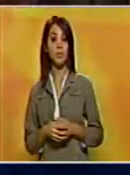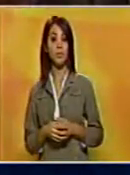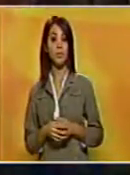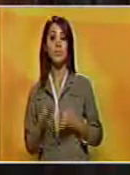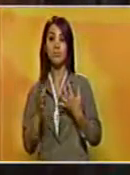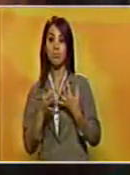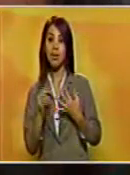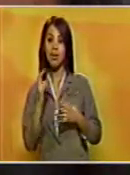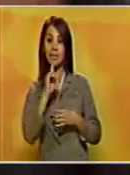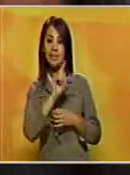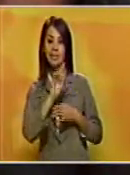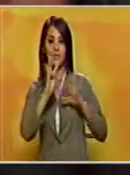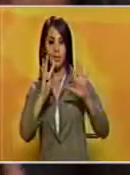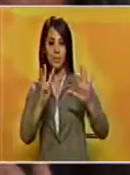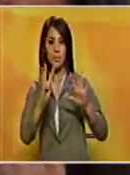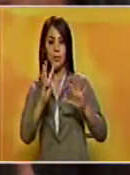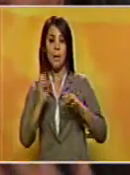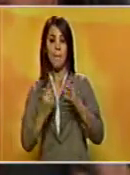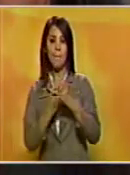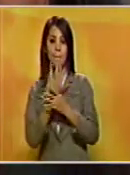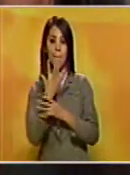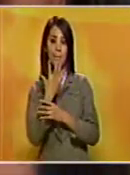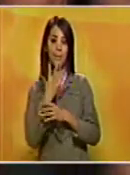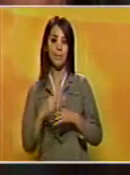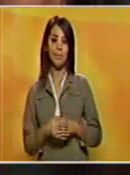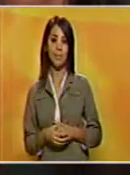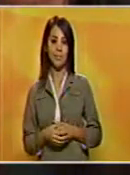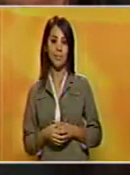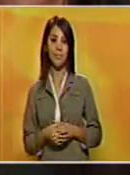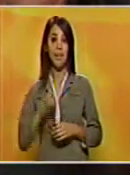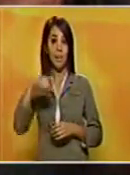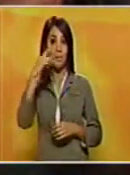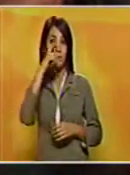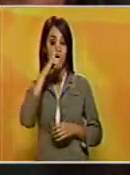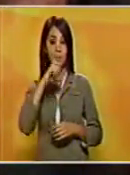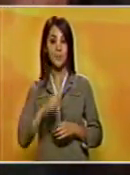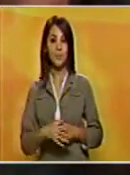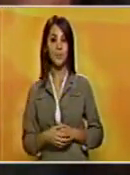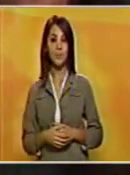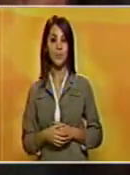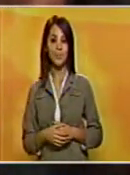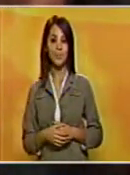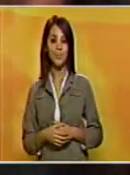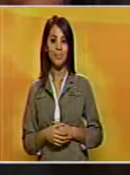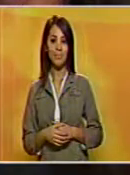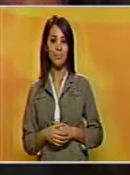el 19 de mayo de 2018 en la capilla de St. George del Palacio de Windsor.